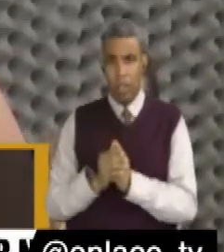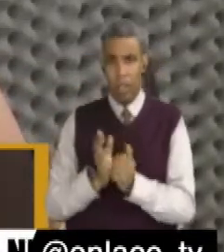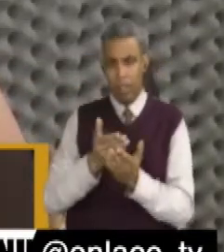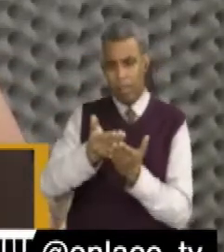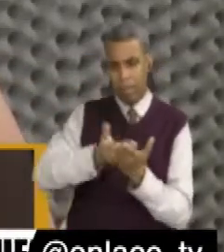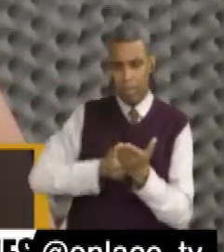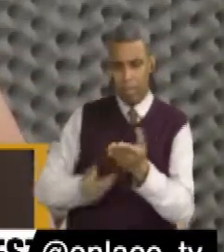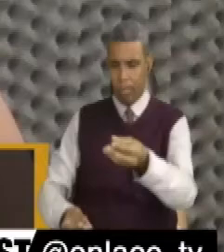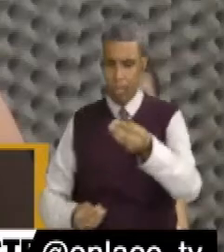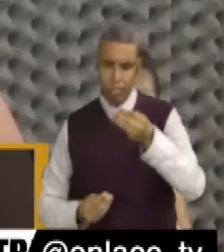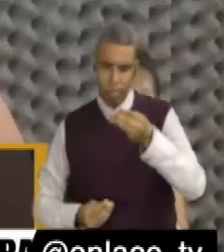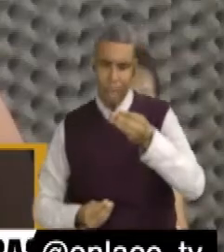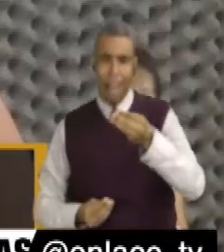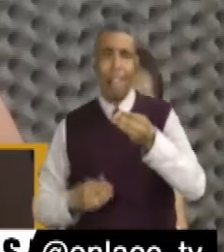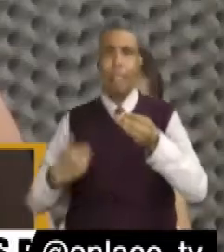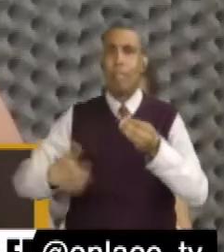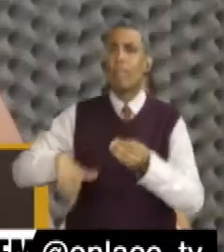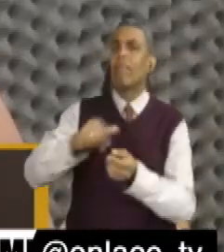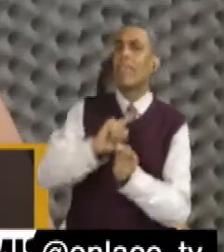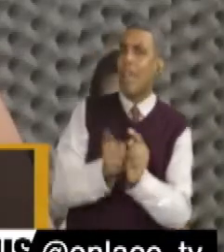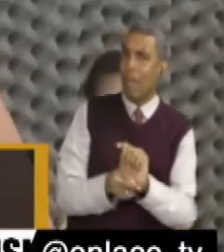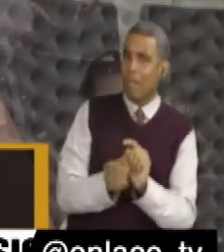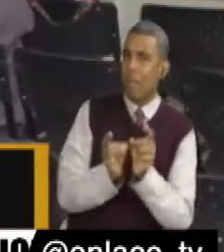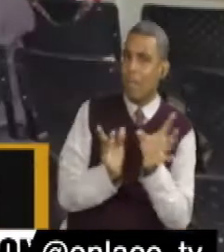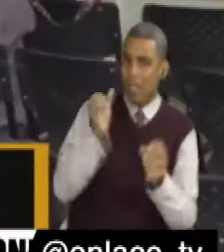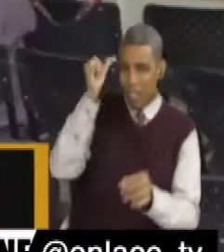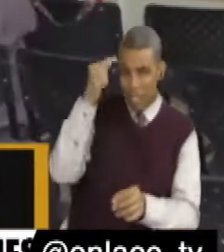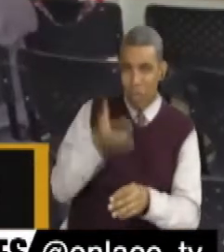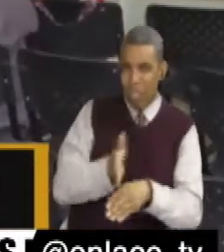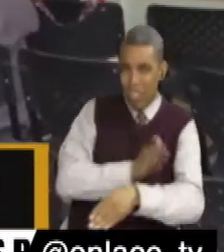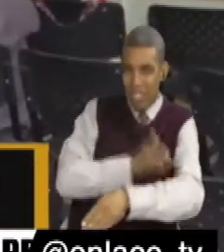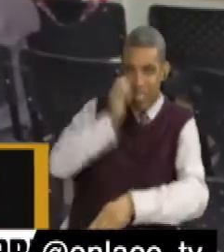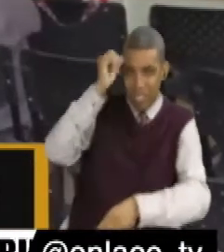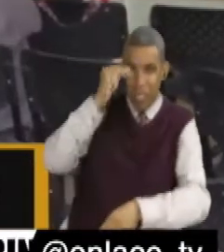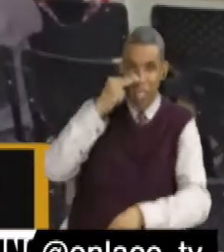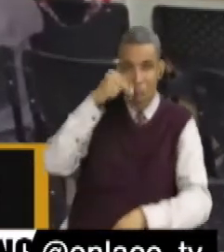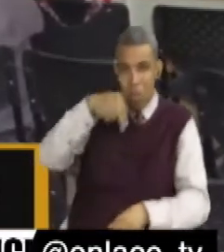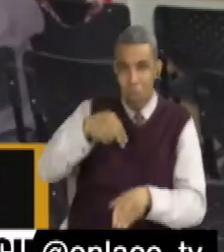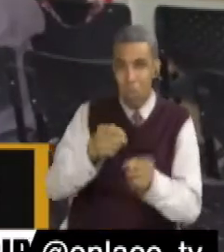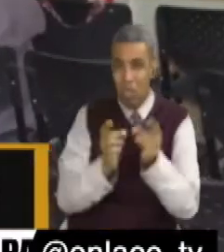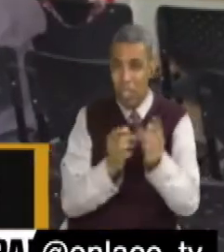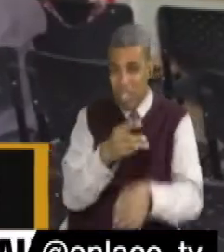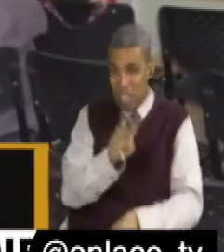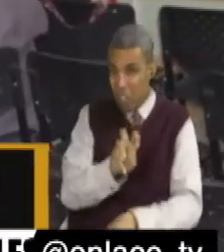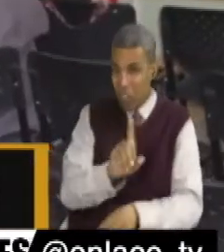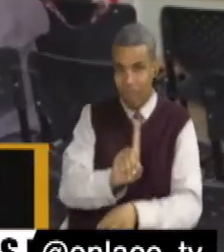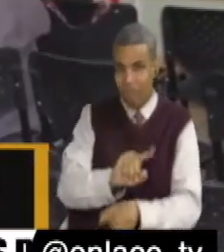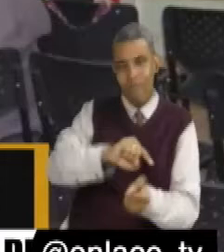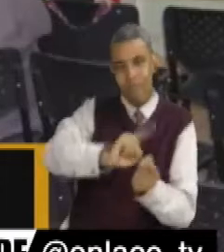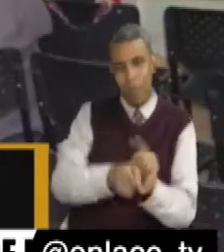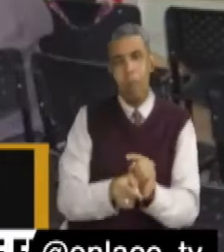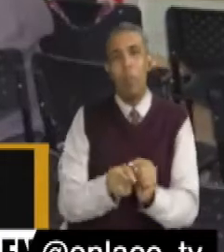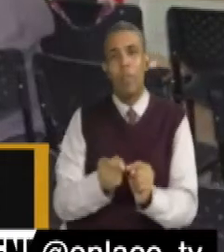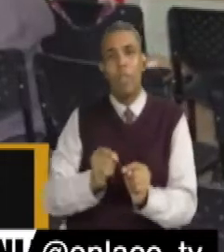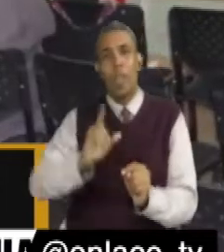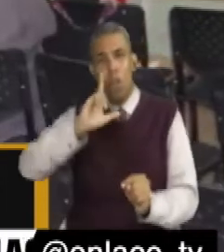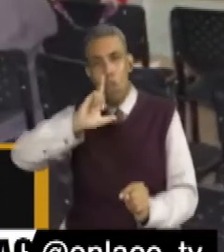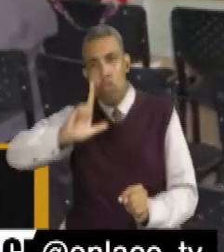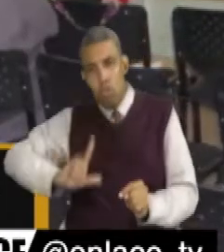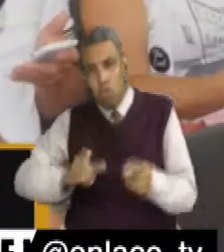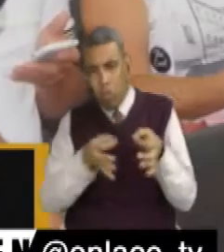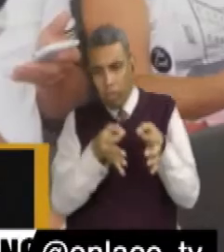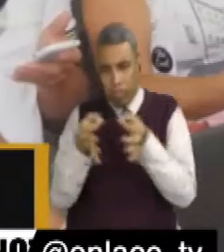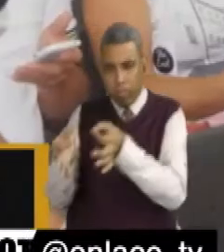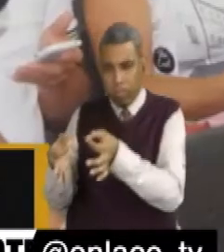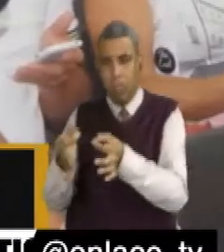una nueva fecha, que es el próximo 2 de julio, domingo 2 de julio, y con base en eso, pues la registraduría